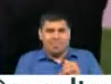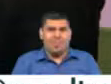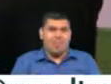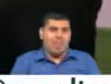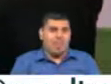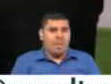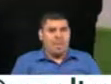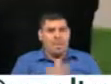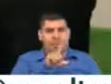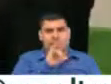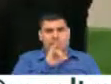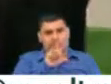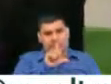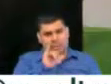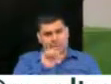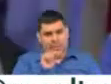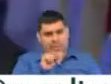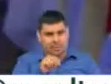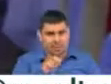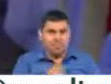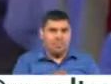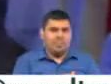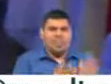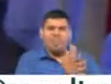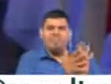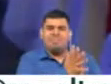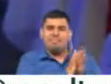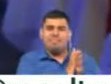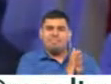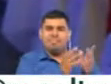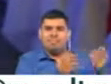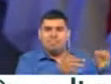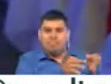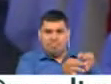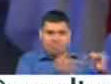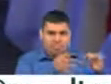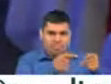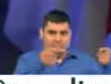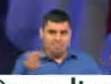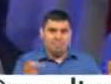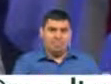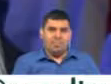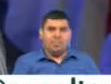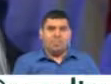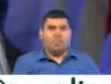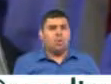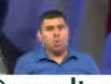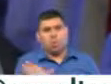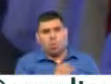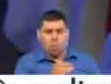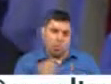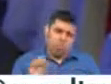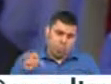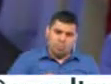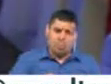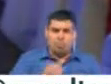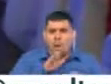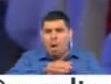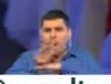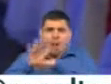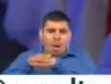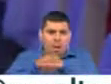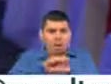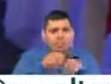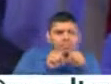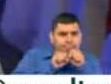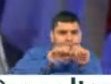cuáles serían estas funciones. Divulgar es una obligación de todos nosotros los servidores públicos. ¿Esto qué implica? Publicar el